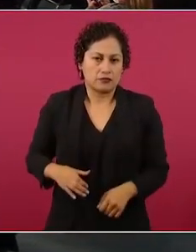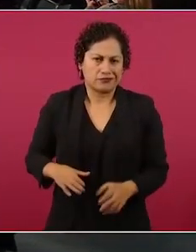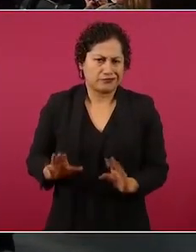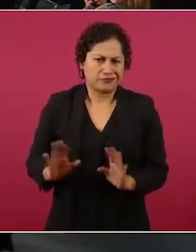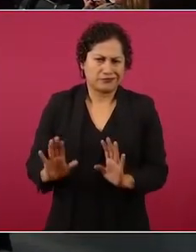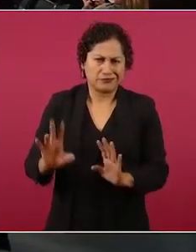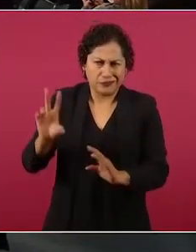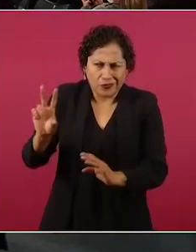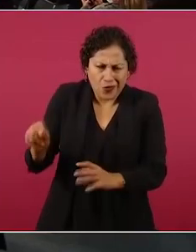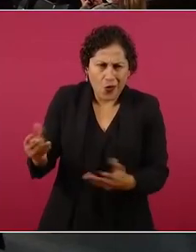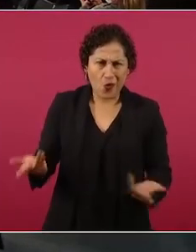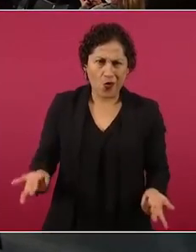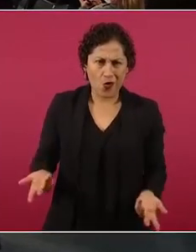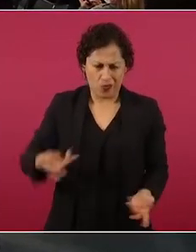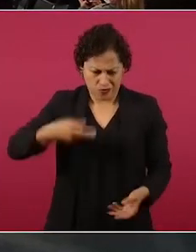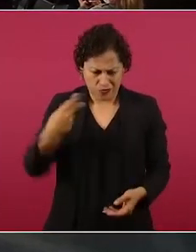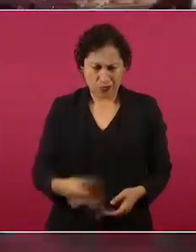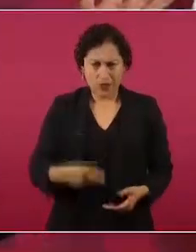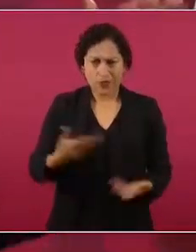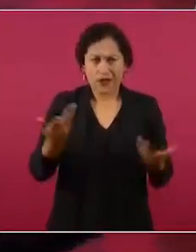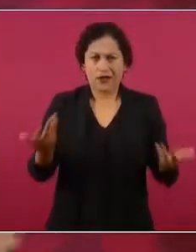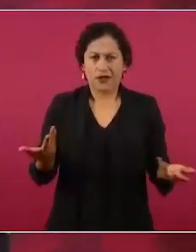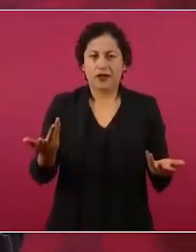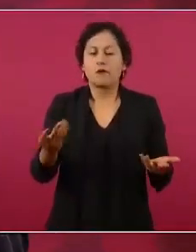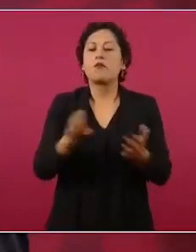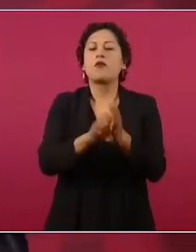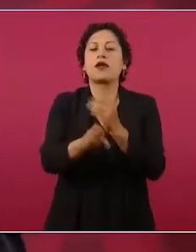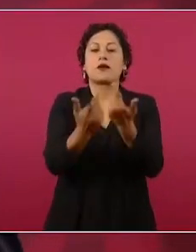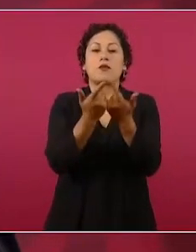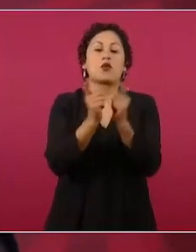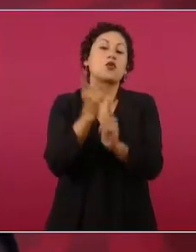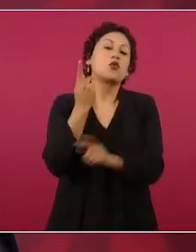En el caso de Morena, pues ya se